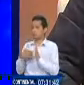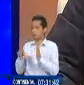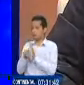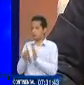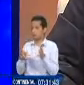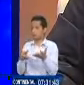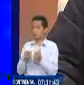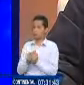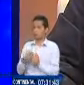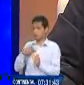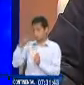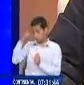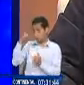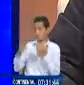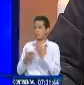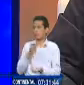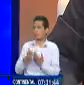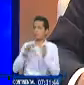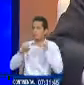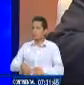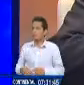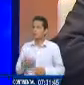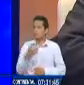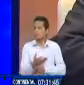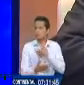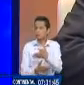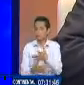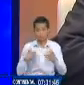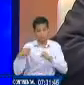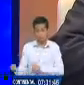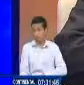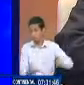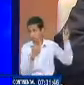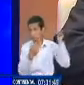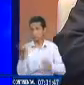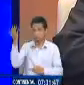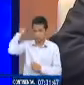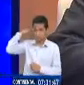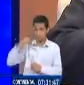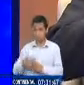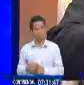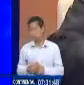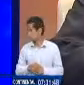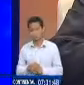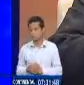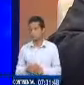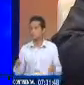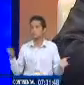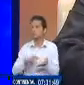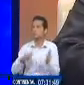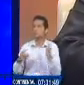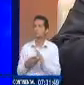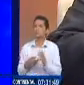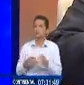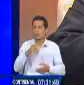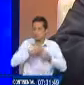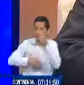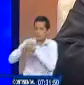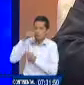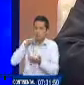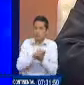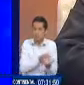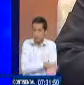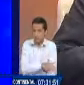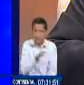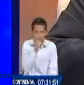ley creemos que tenemos que facilitar la entrega de concesiones no regresar por supuesto al modelo anterior que se tengan que entregar planes de inversión los